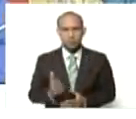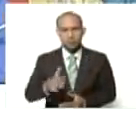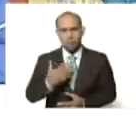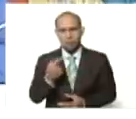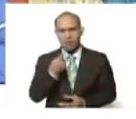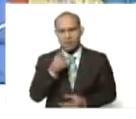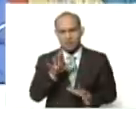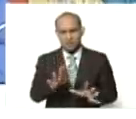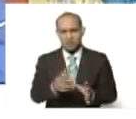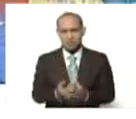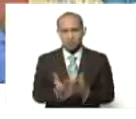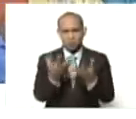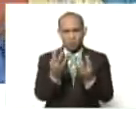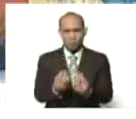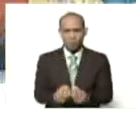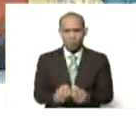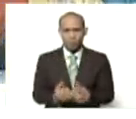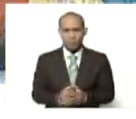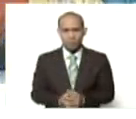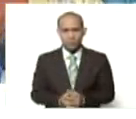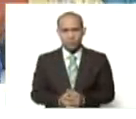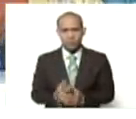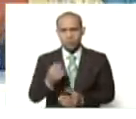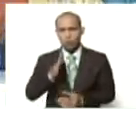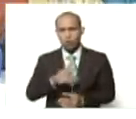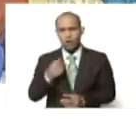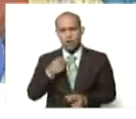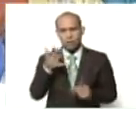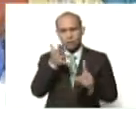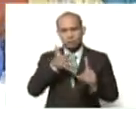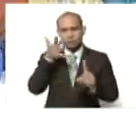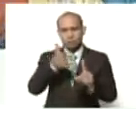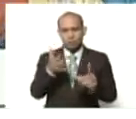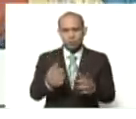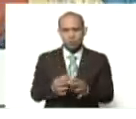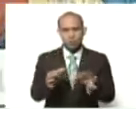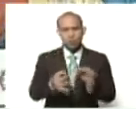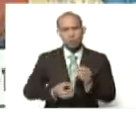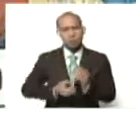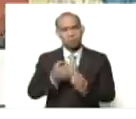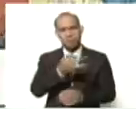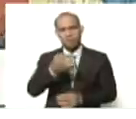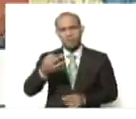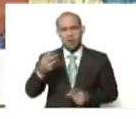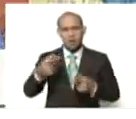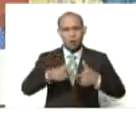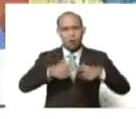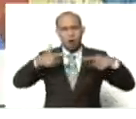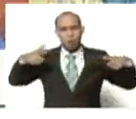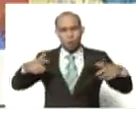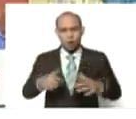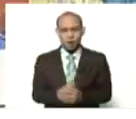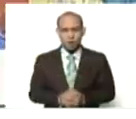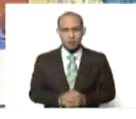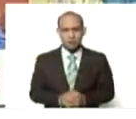así, ¿verdad? Sé que tú no estás mi asesor en fino lenguaje, Ernesto Villegas.